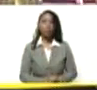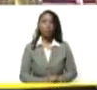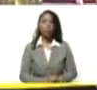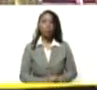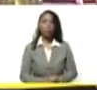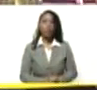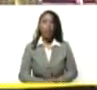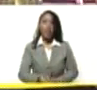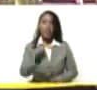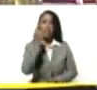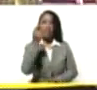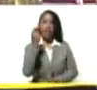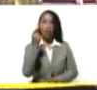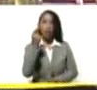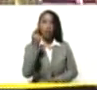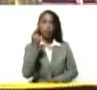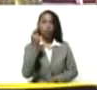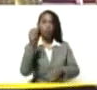en ningún dogma